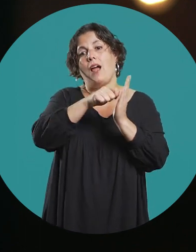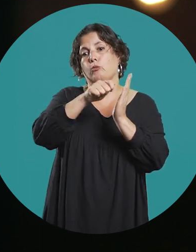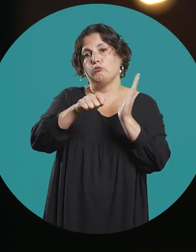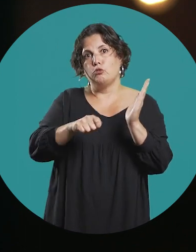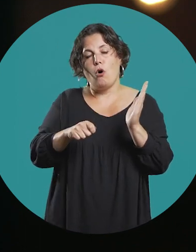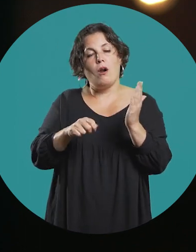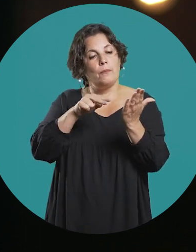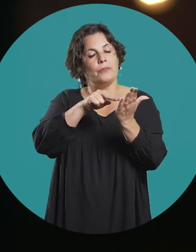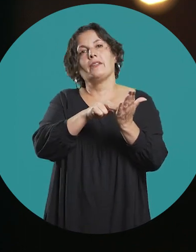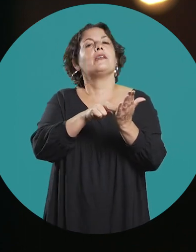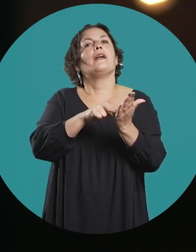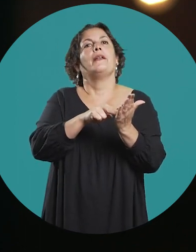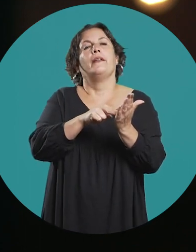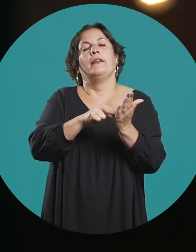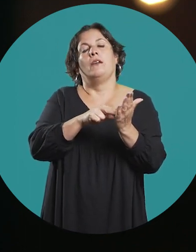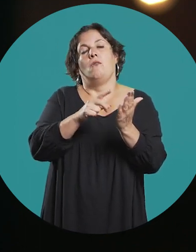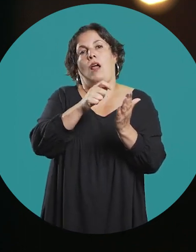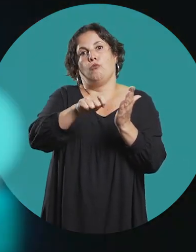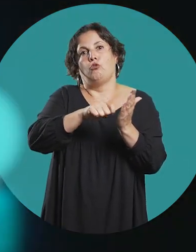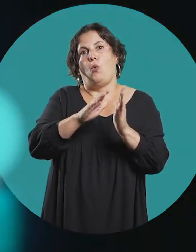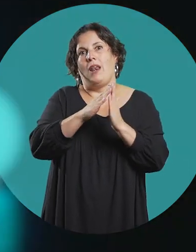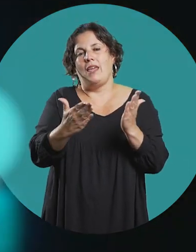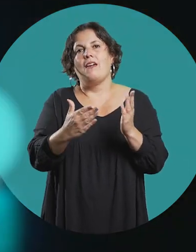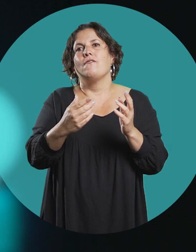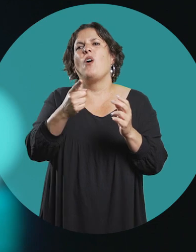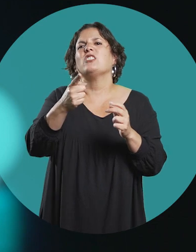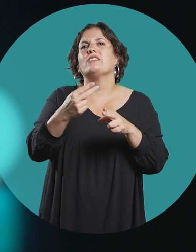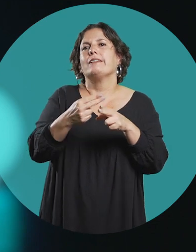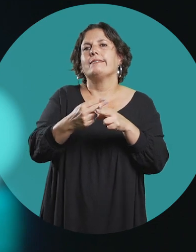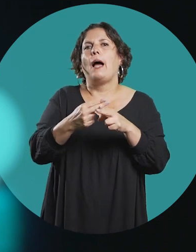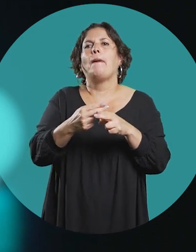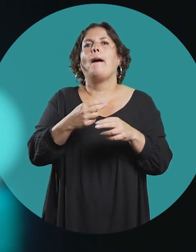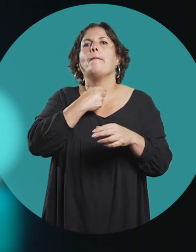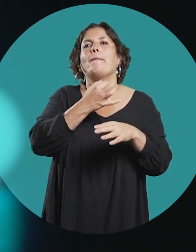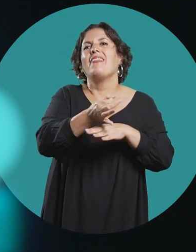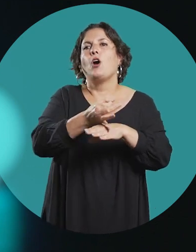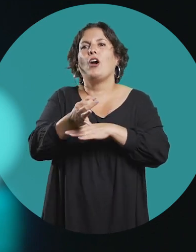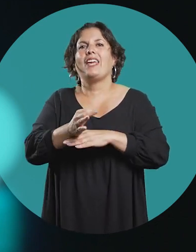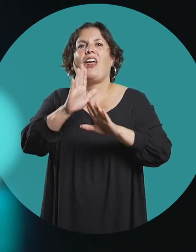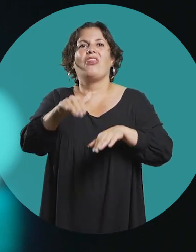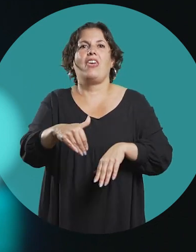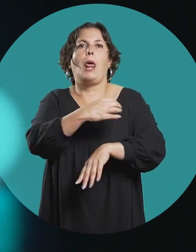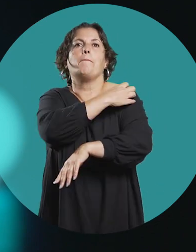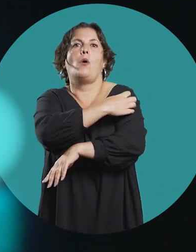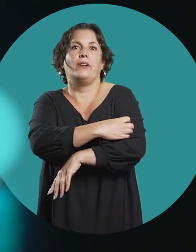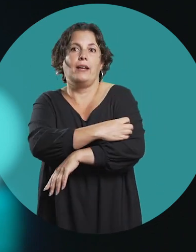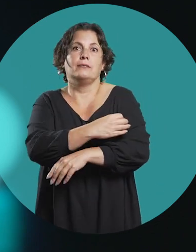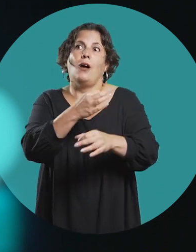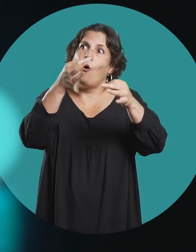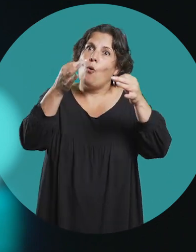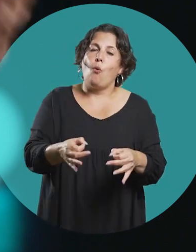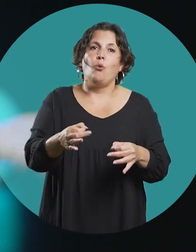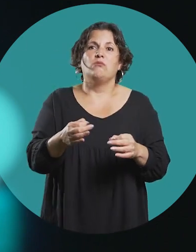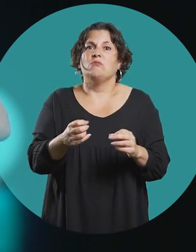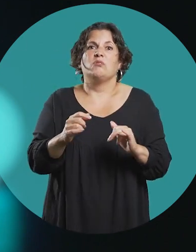con el que me encontré, que se llama Martin Haberman, le puso nombre a eso. Él habla de la pedagogía de la pobreza, que justamente esto,